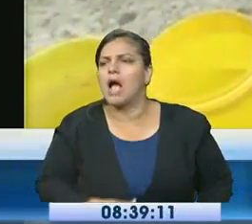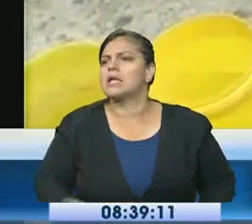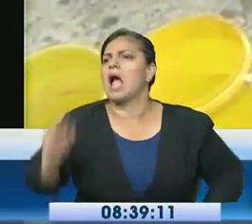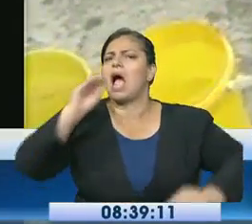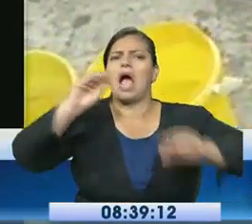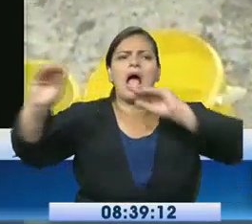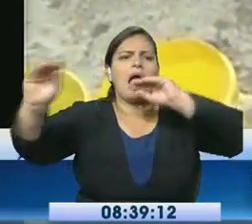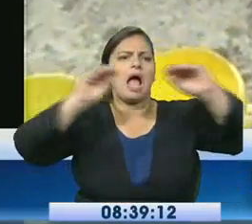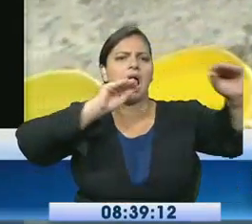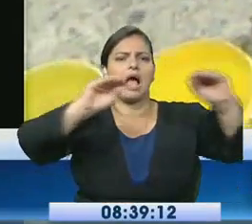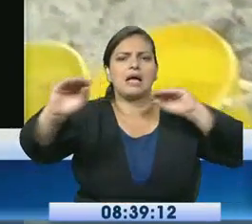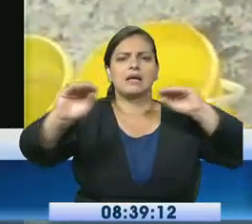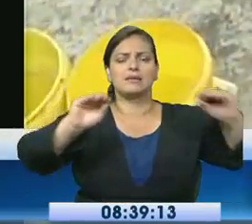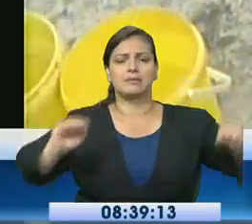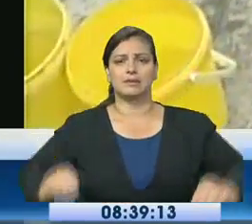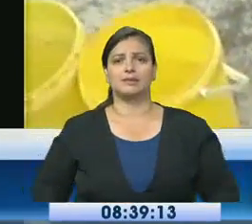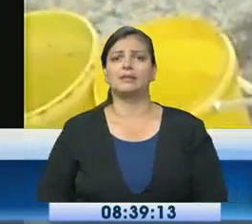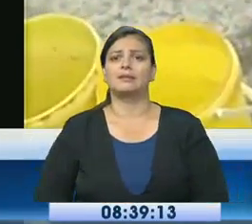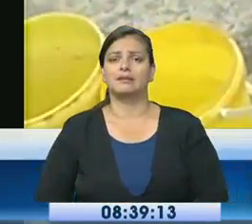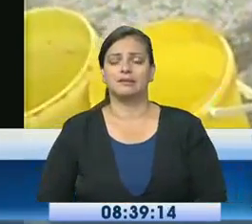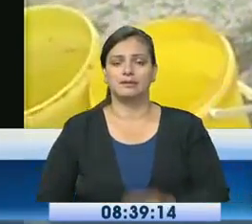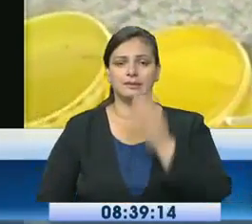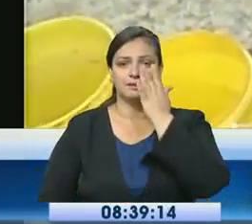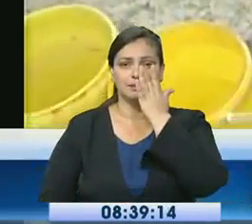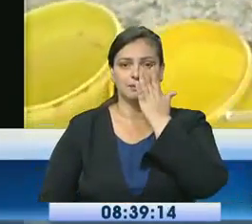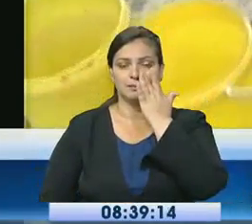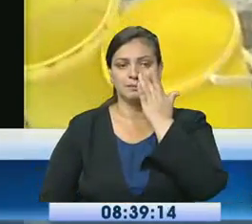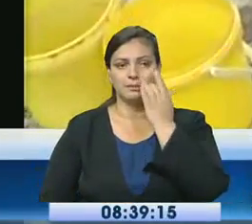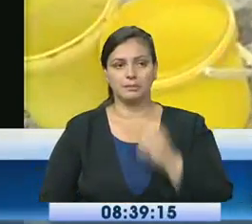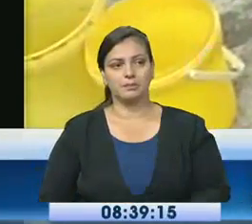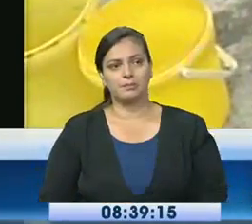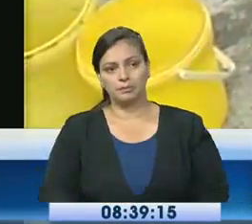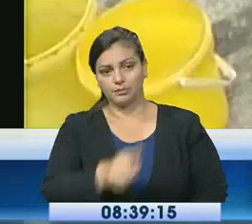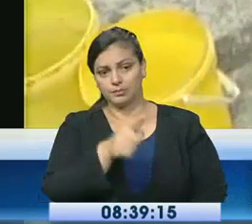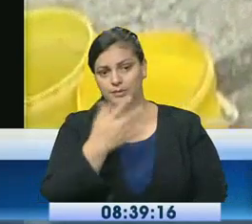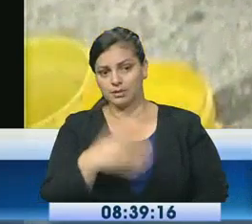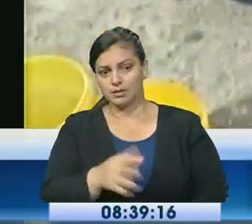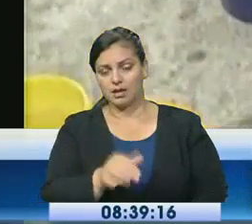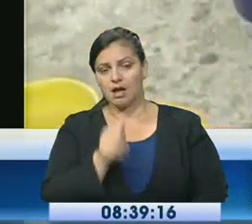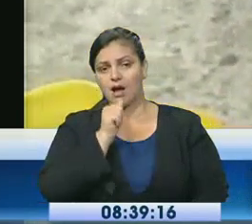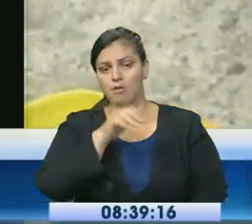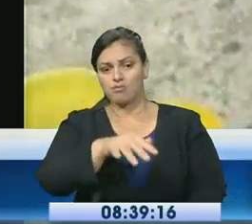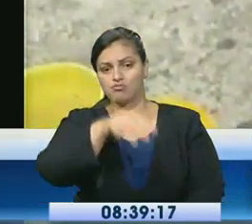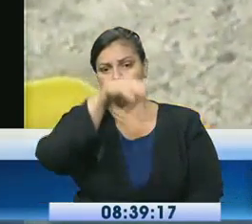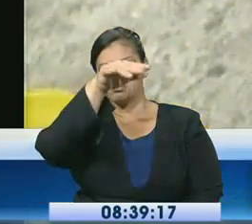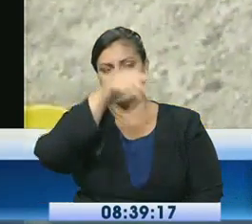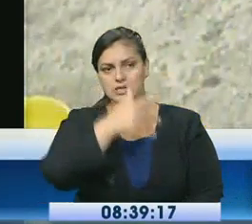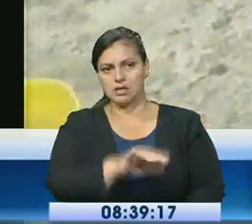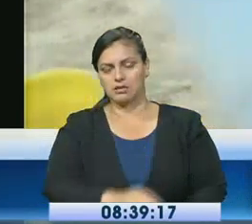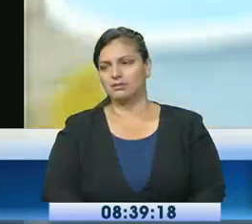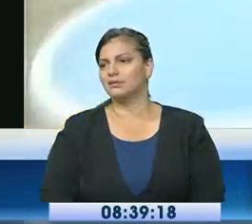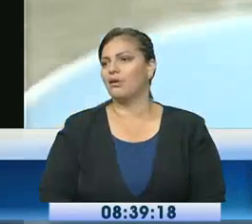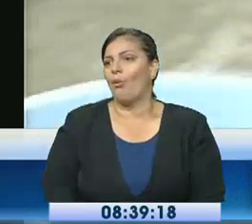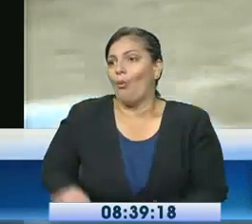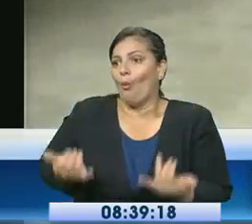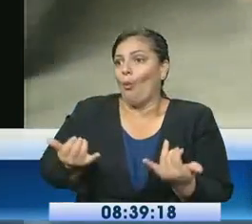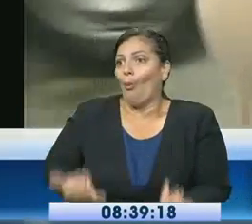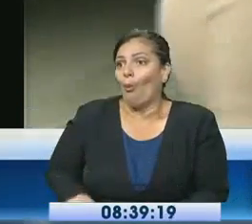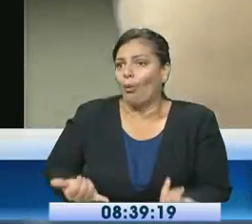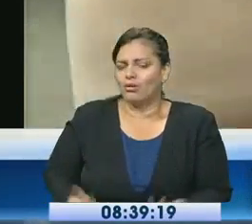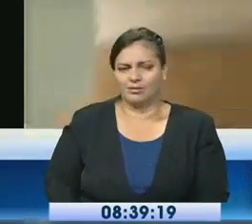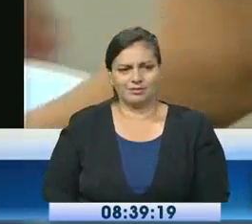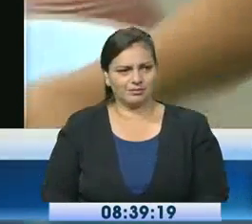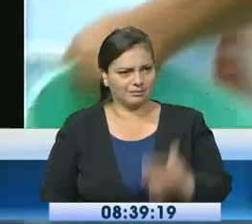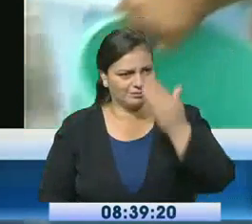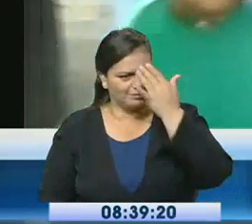potable. Caballero, ¿usted también ya llenó los tachos, tanques? Todavía no he llenado. ¿Y por qué no todavía? Todavía recién nos enteramos de que no va a haber